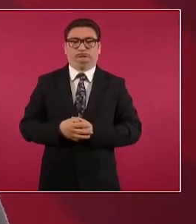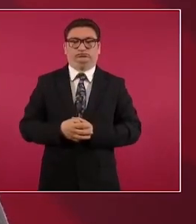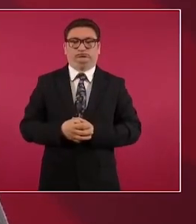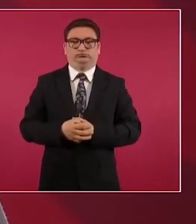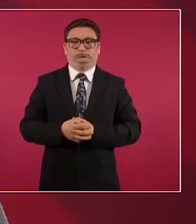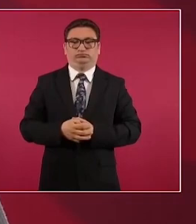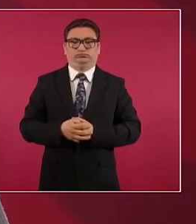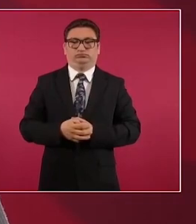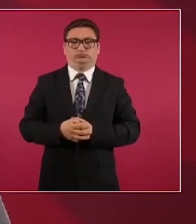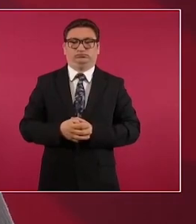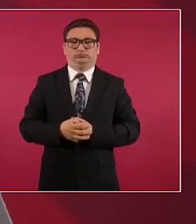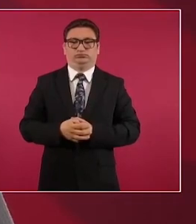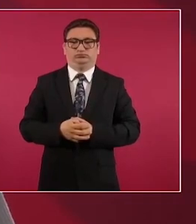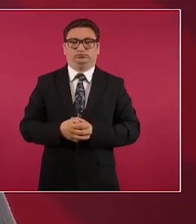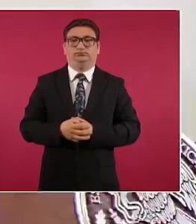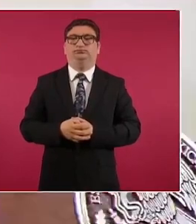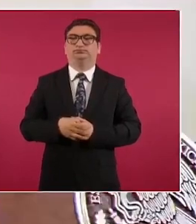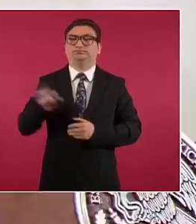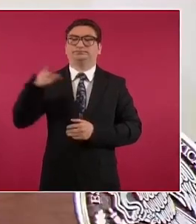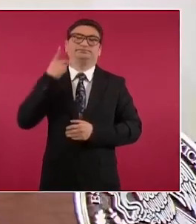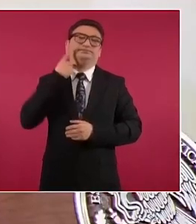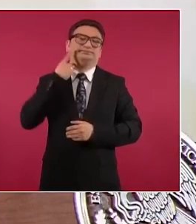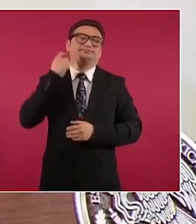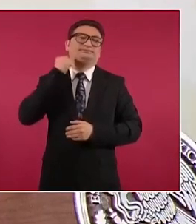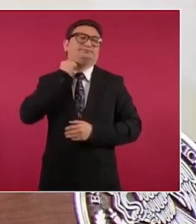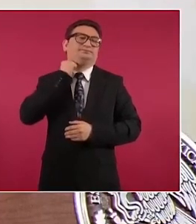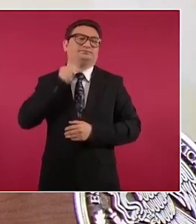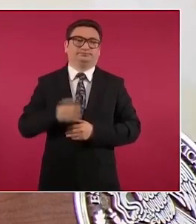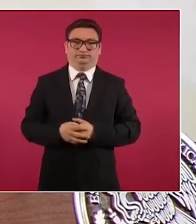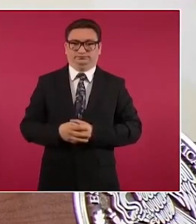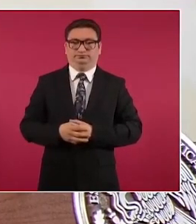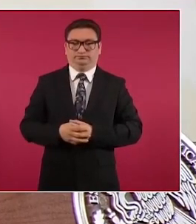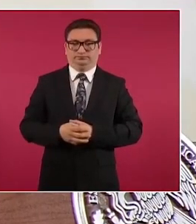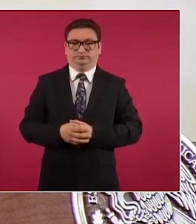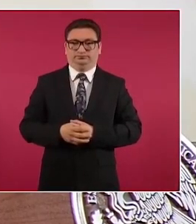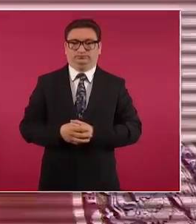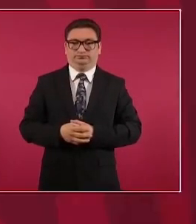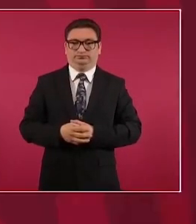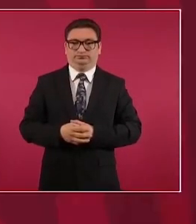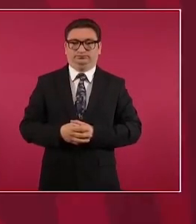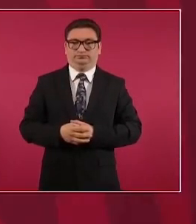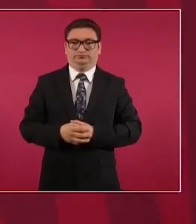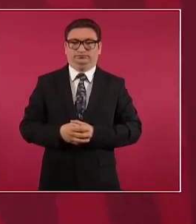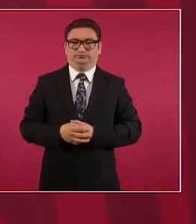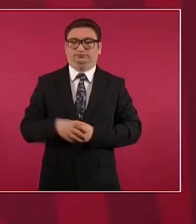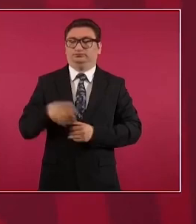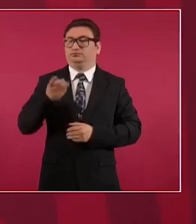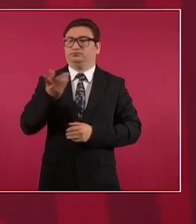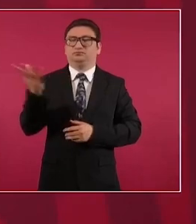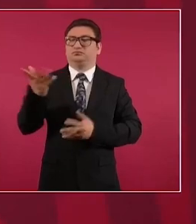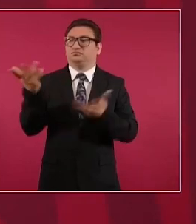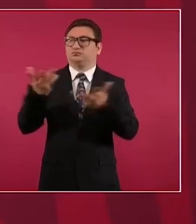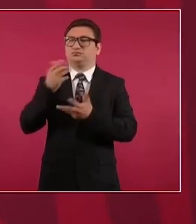diputados y senadores, no han ayudado